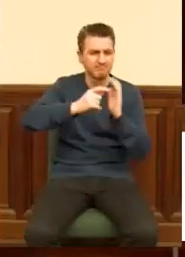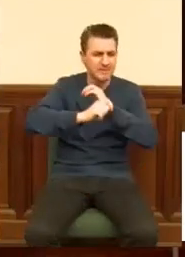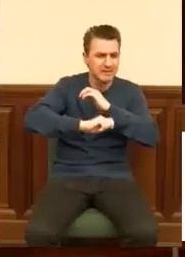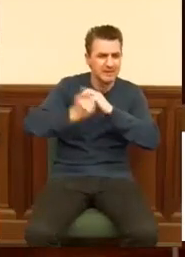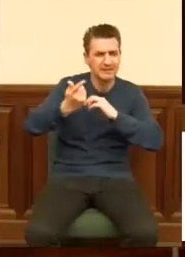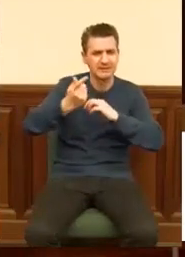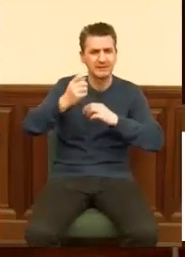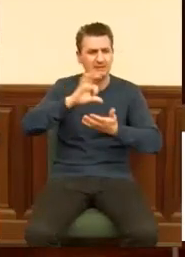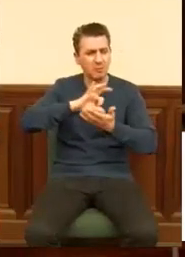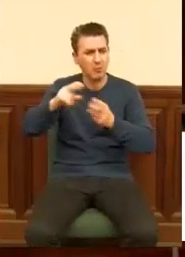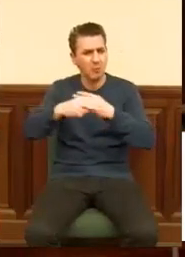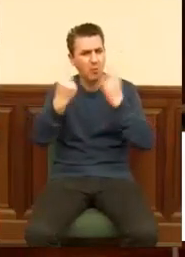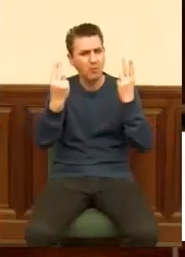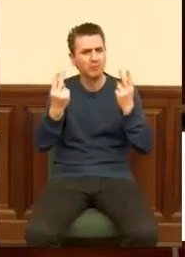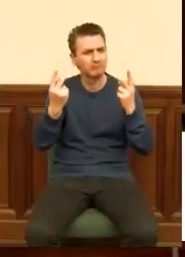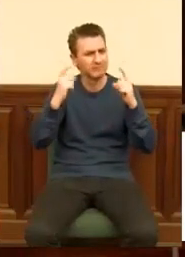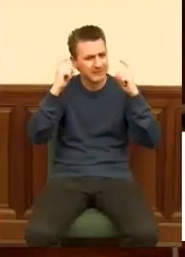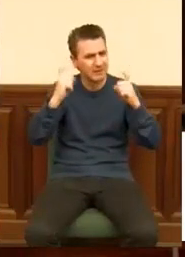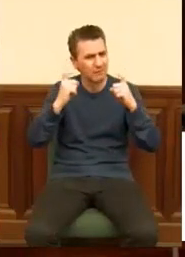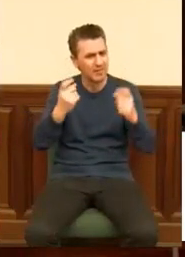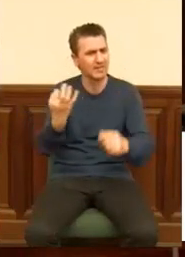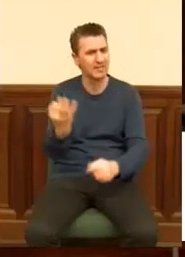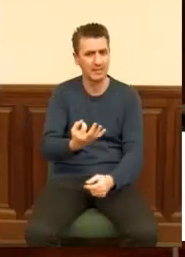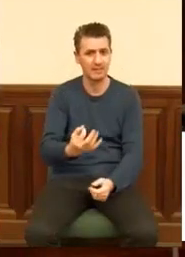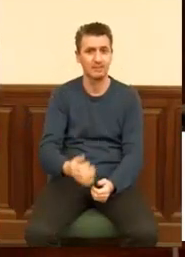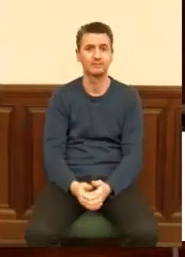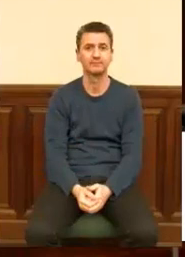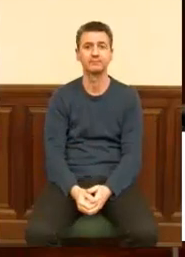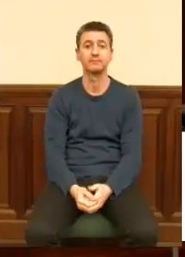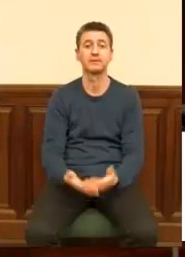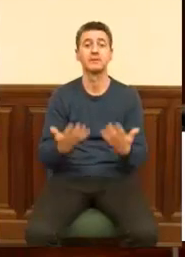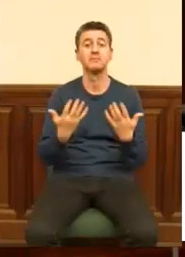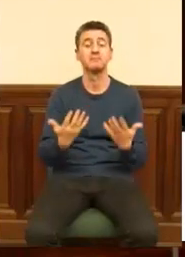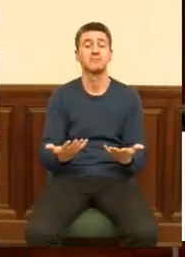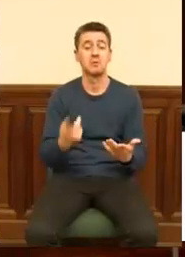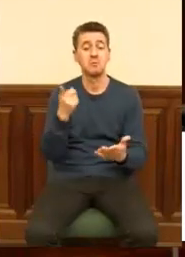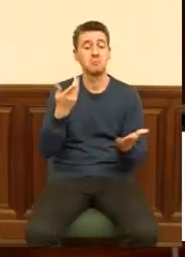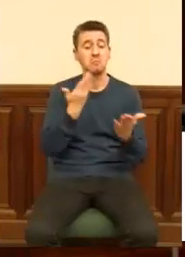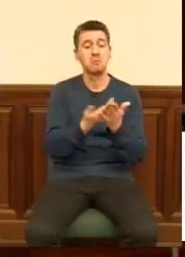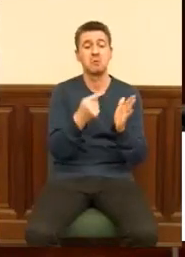servicios públicos, pero, como no se refiere a ello en la moción,